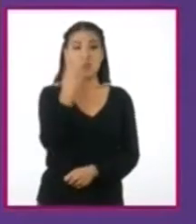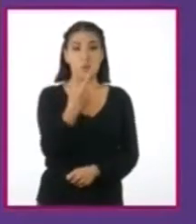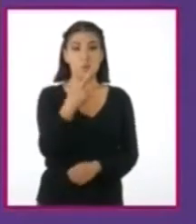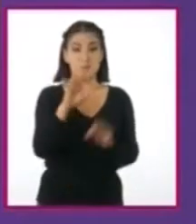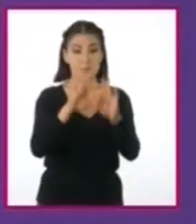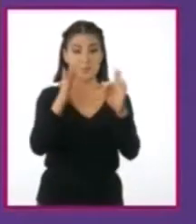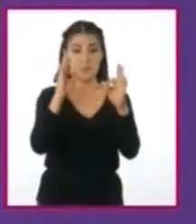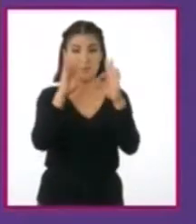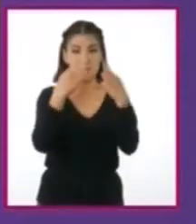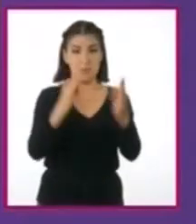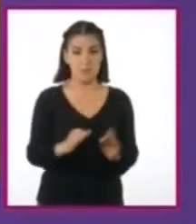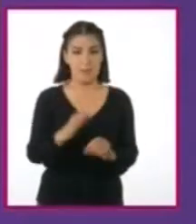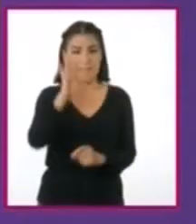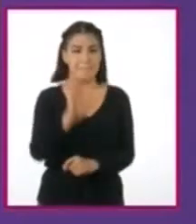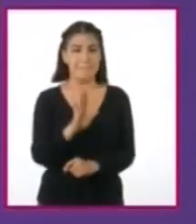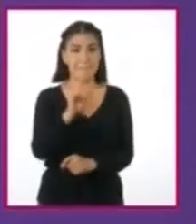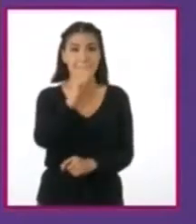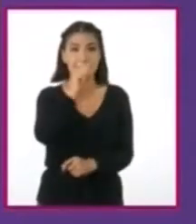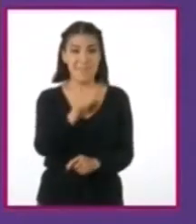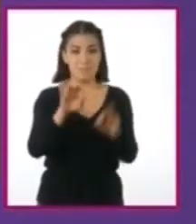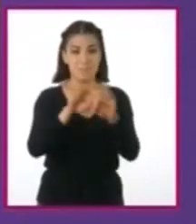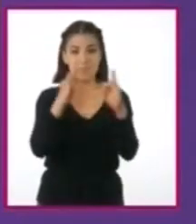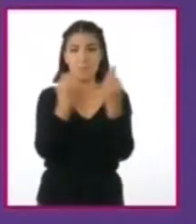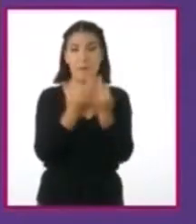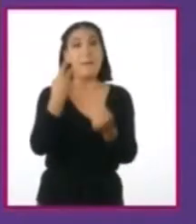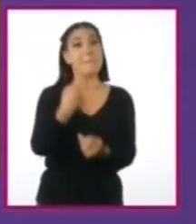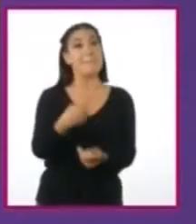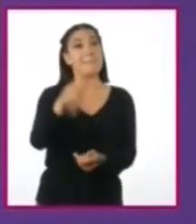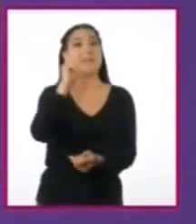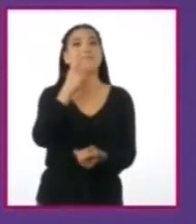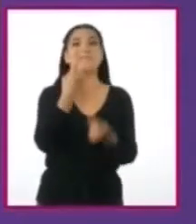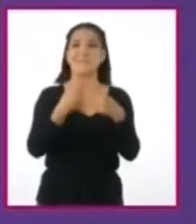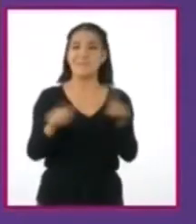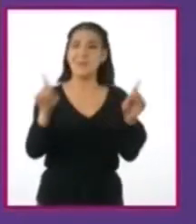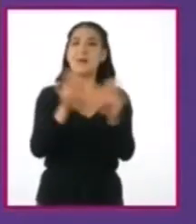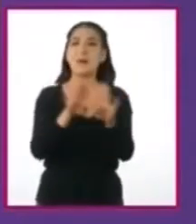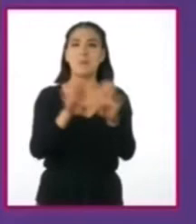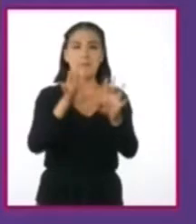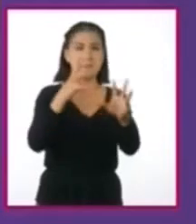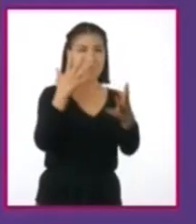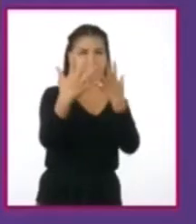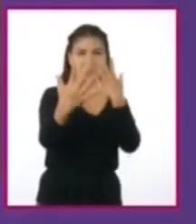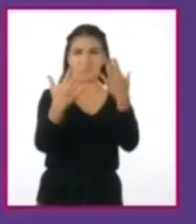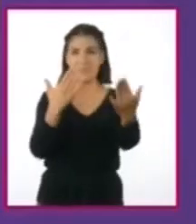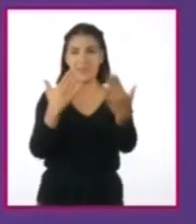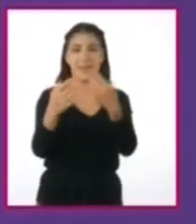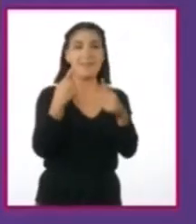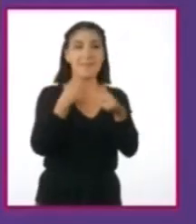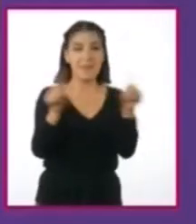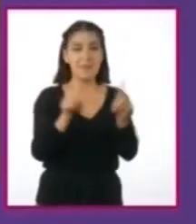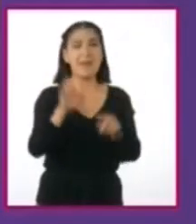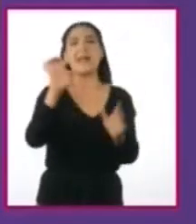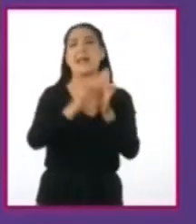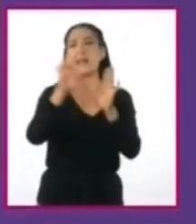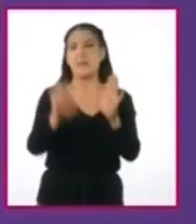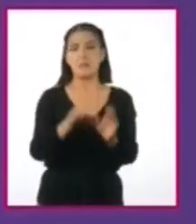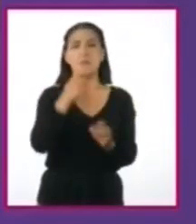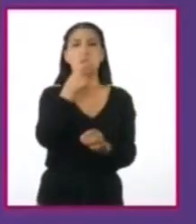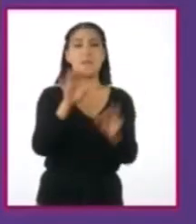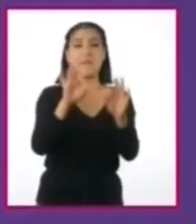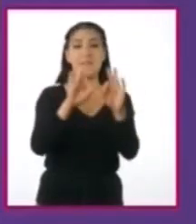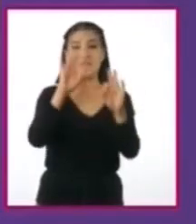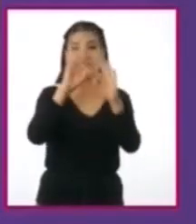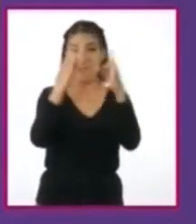si tienen la misma forma, pero no necesariamente las mismas dimensiones. Se puede decir que una figura